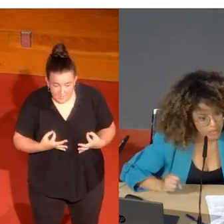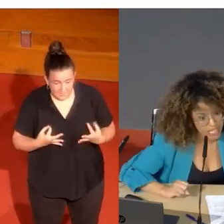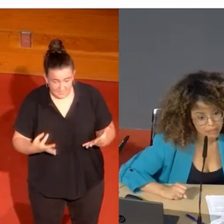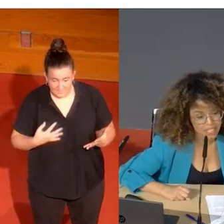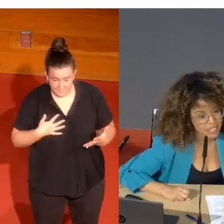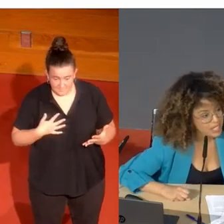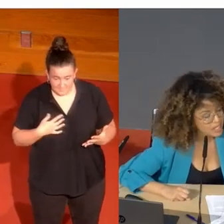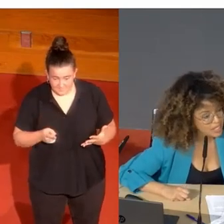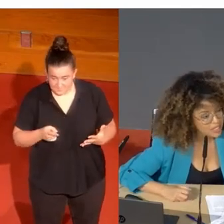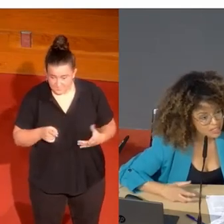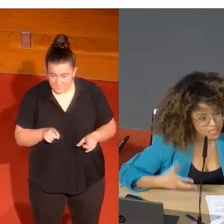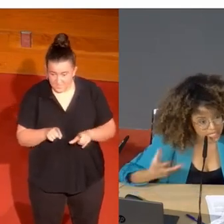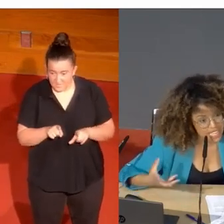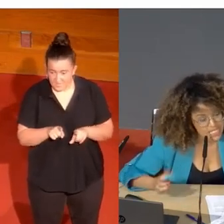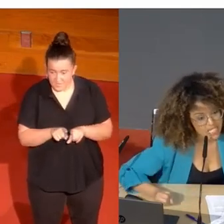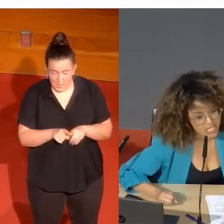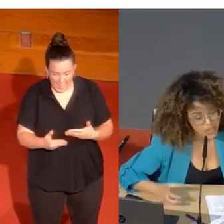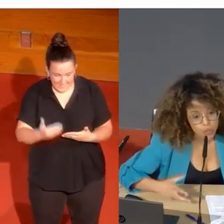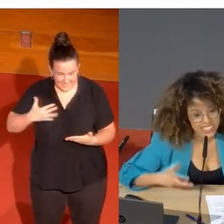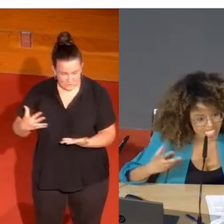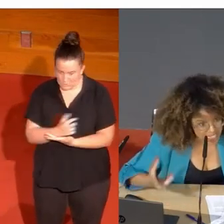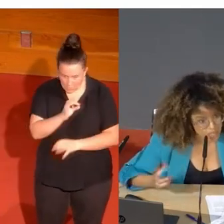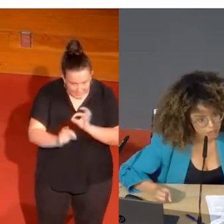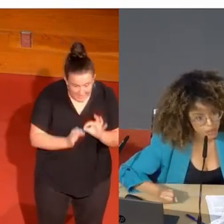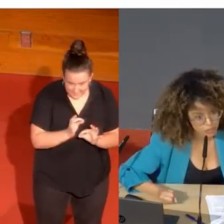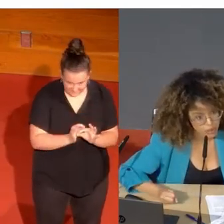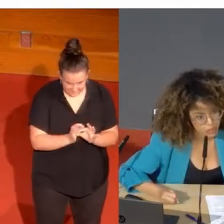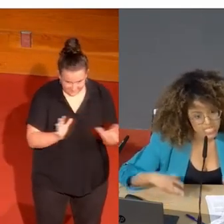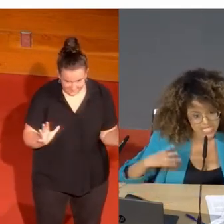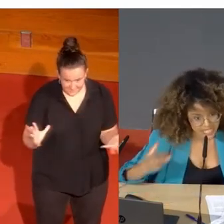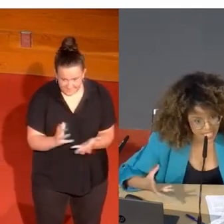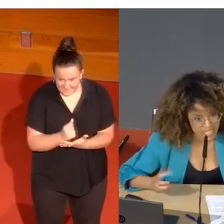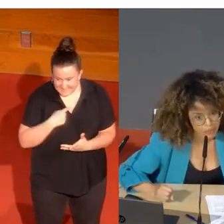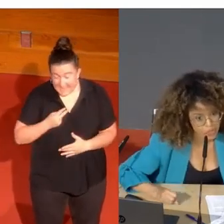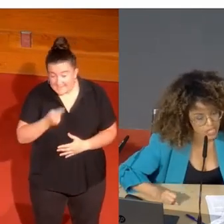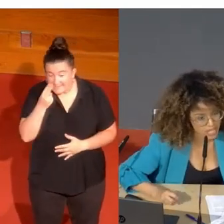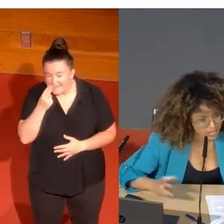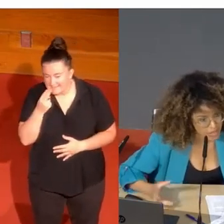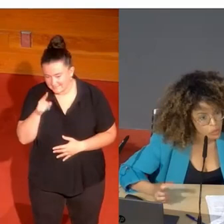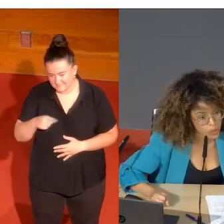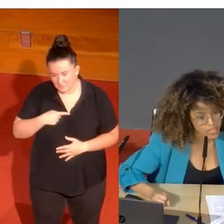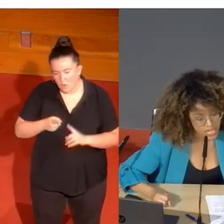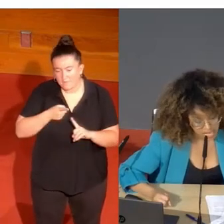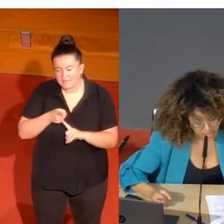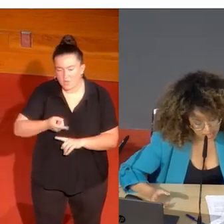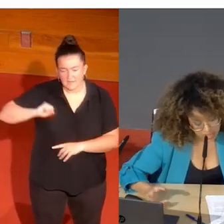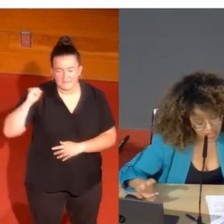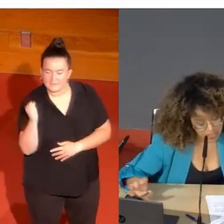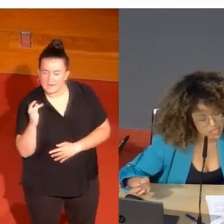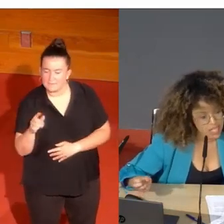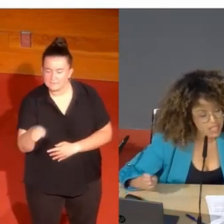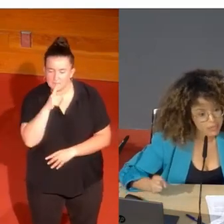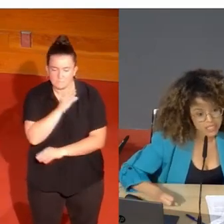red y una amalgama de de de detrás y había un interés por por por asesinarle y por acallar su voz y